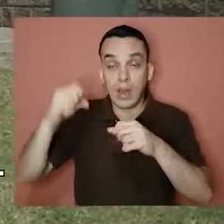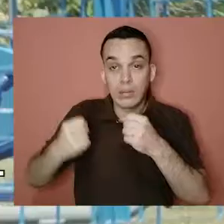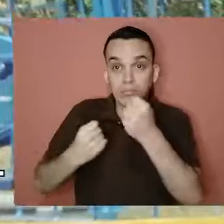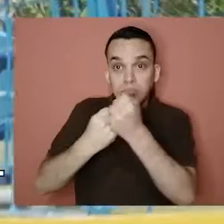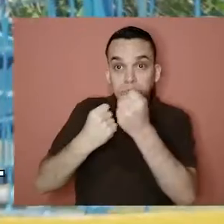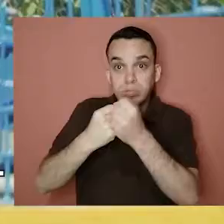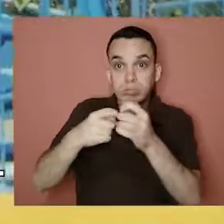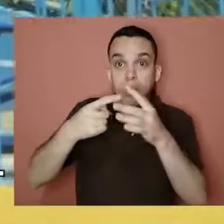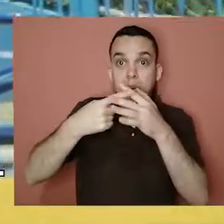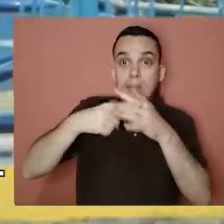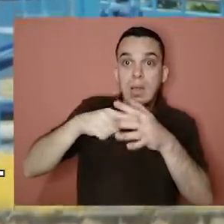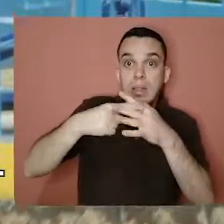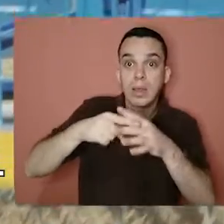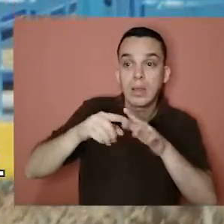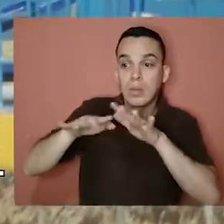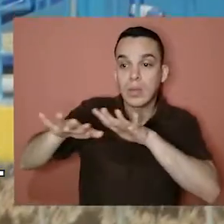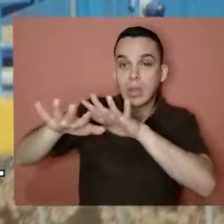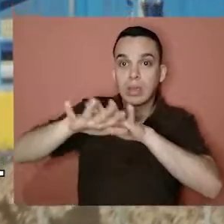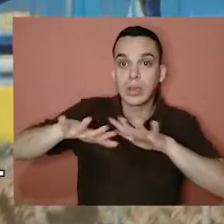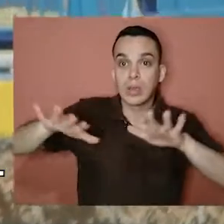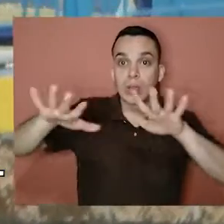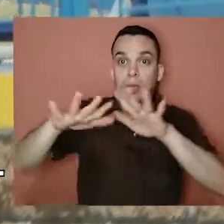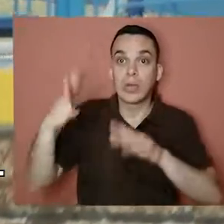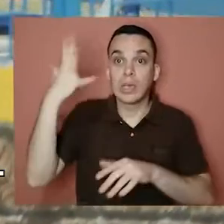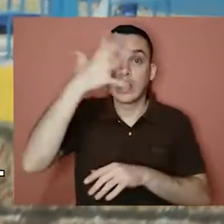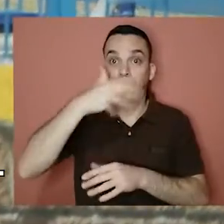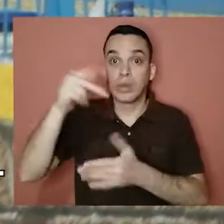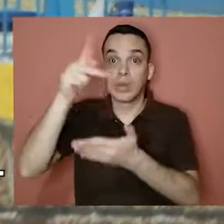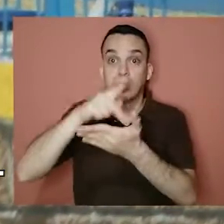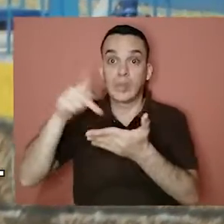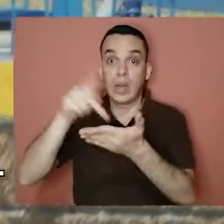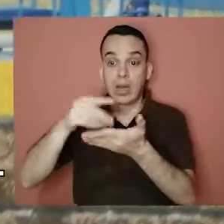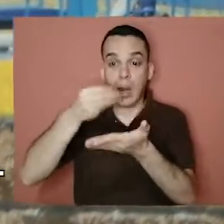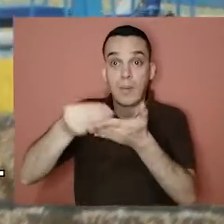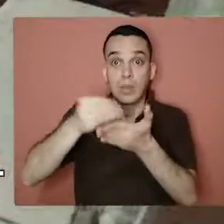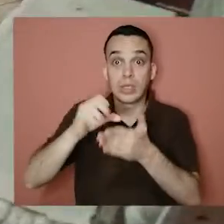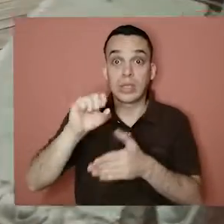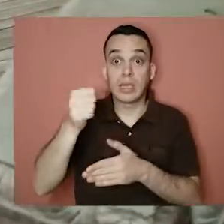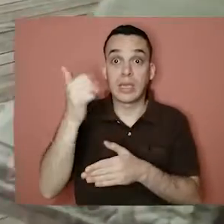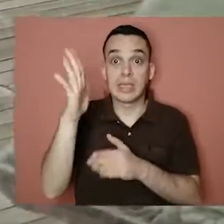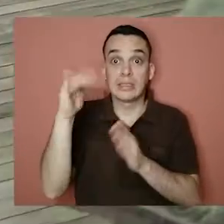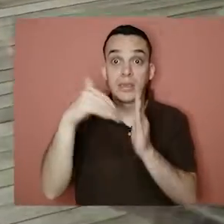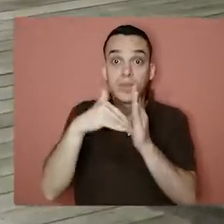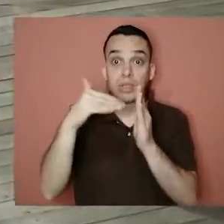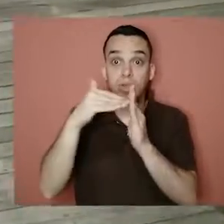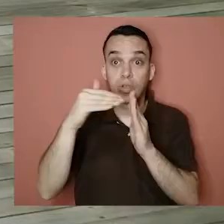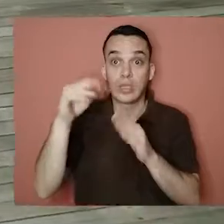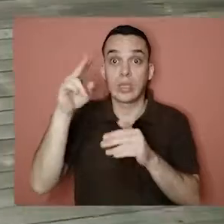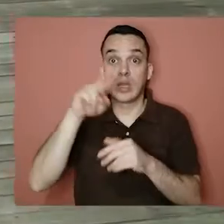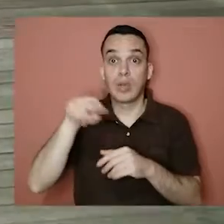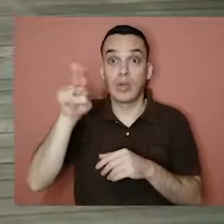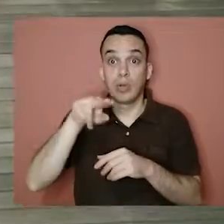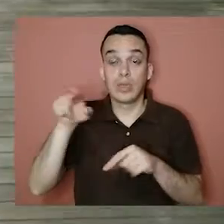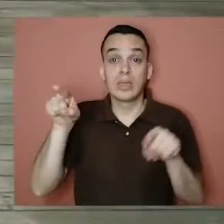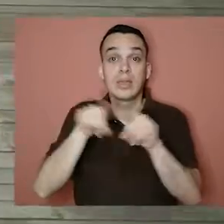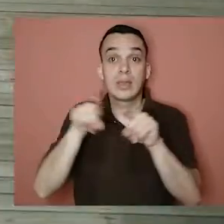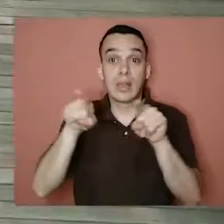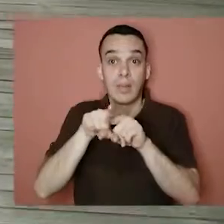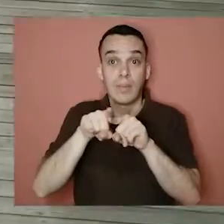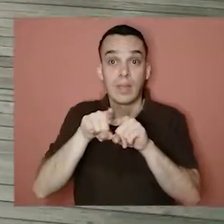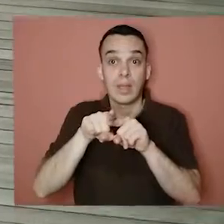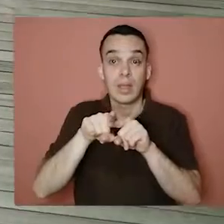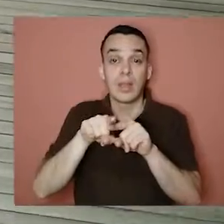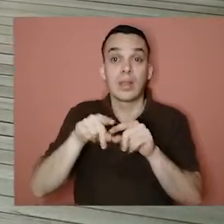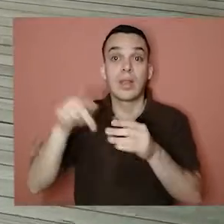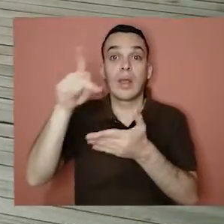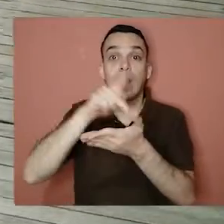año para, como les decía, darle un mantenimiento pues óptimo a cada uno de los parques. La inversión es de 15 millones de colones en total